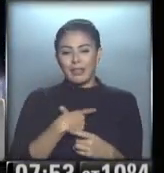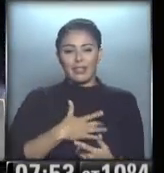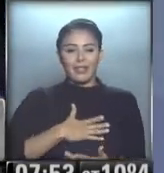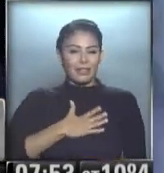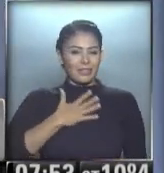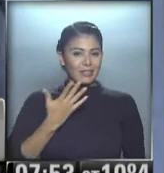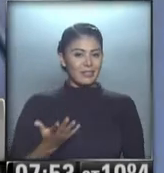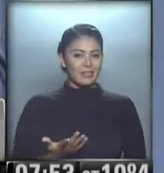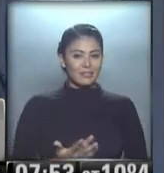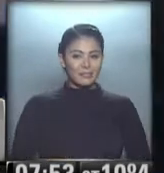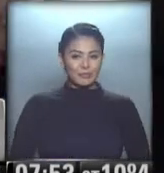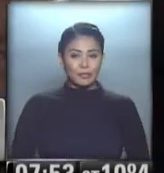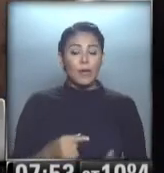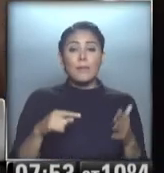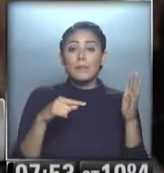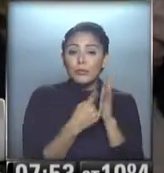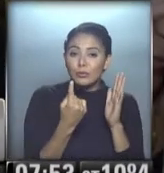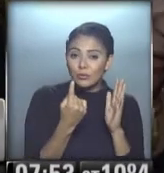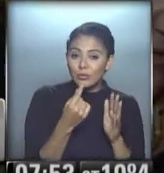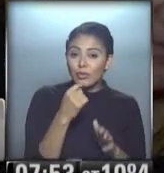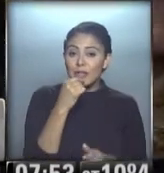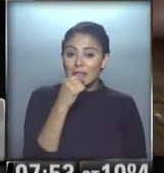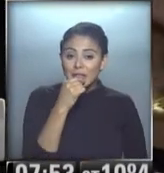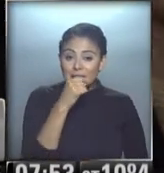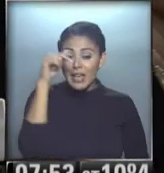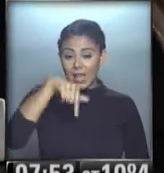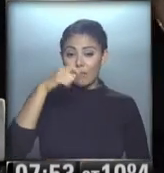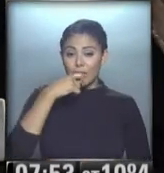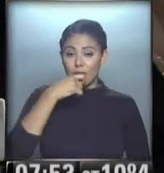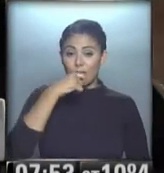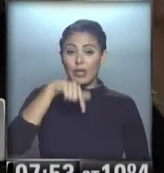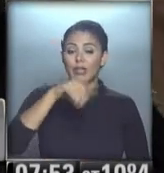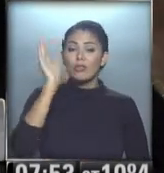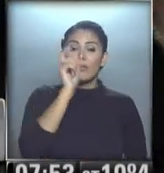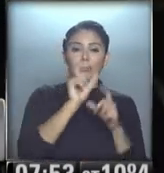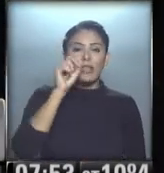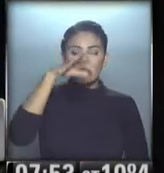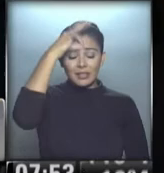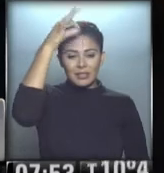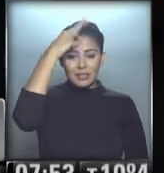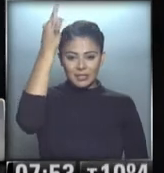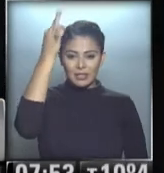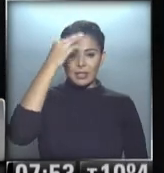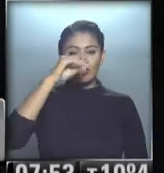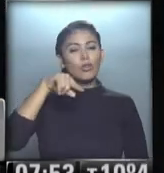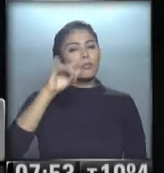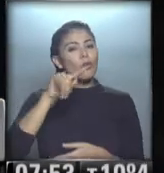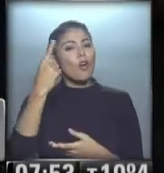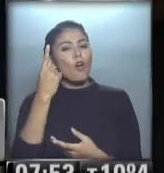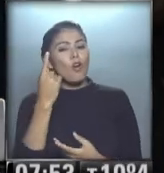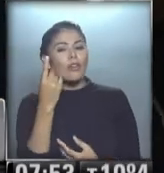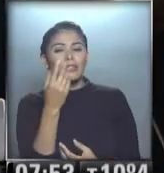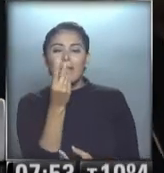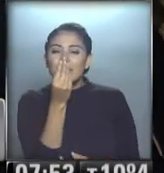siempre. Pero cuando este es el origen de la gente de teatro, tiene otro color, tiene otro